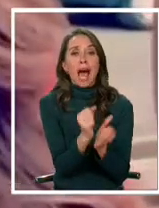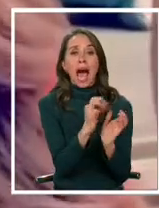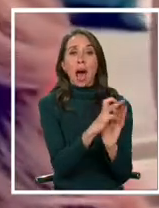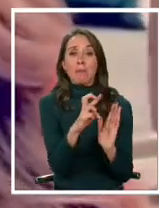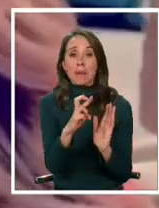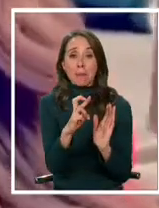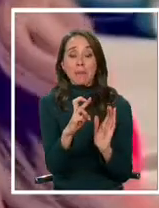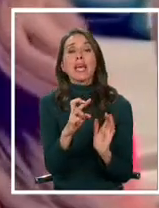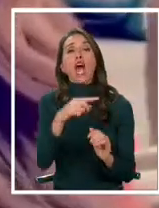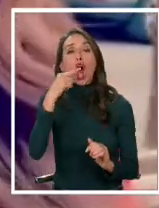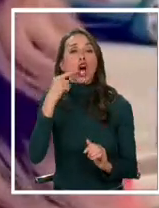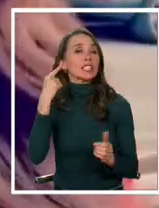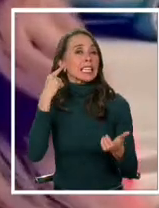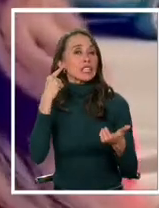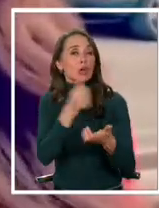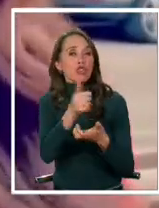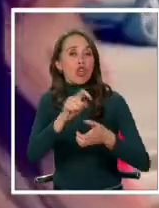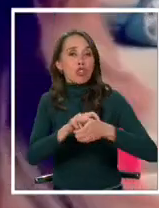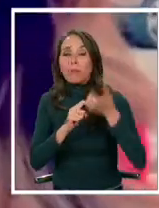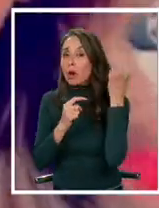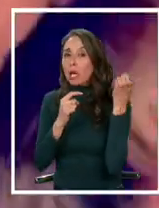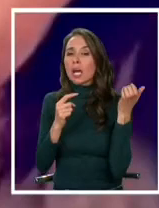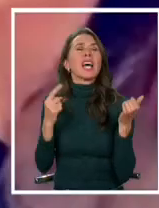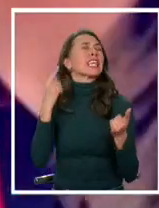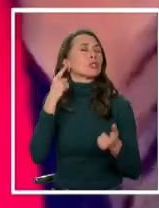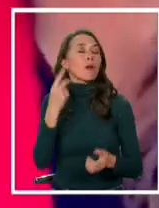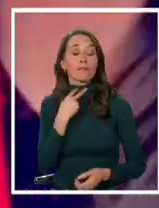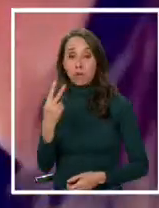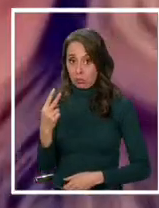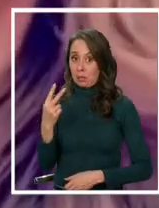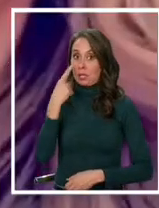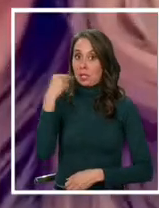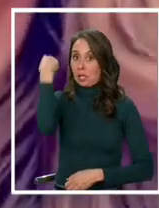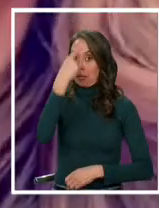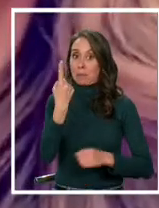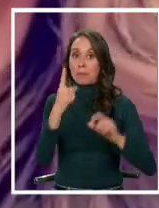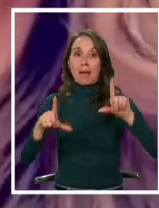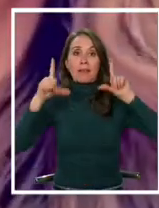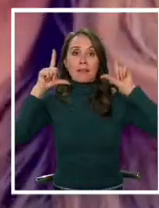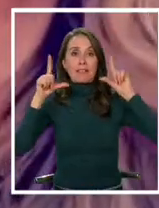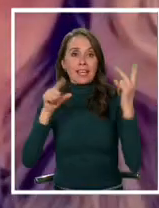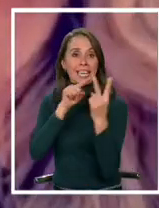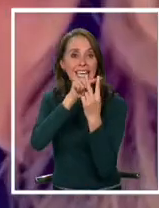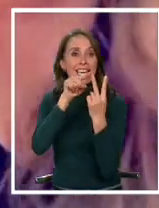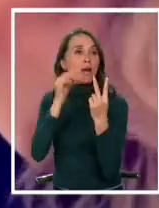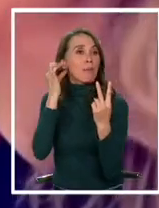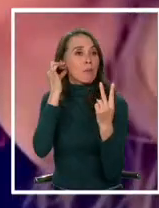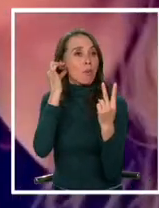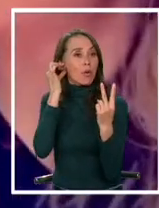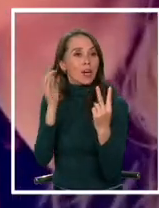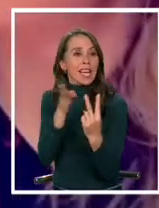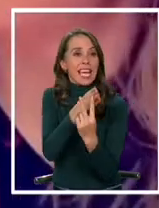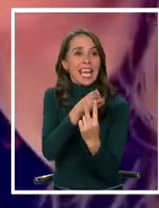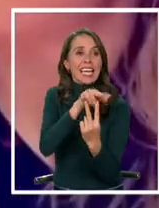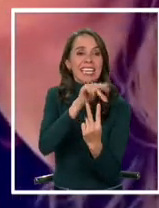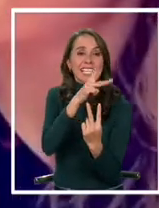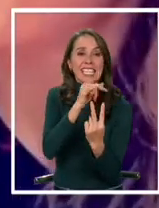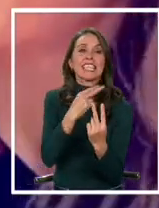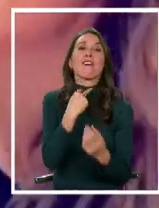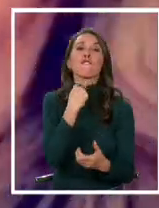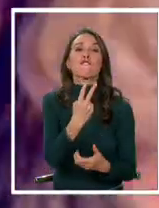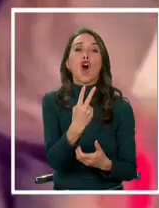que nosotros escuchamos todo el tiempo todo el rato las conocemos absolutamente ahora las estamos conociendo ellas son la de la izquierda es Nick García la que